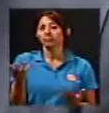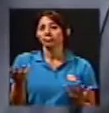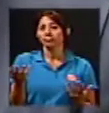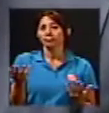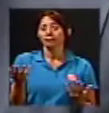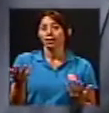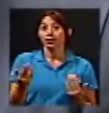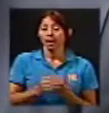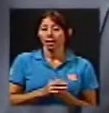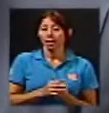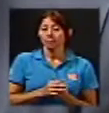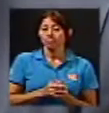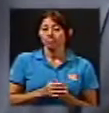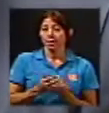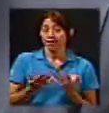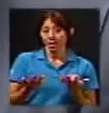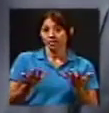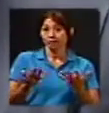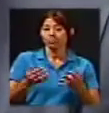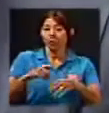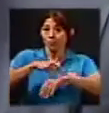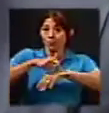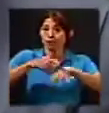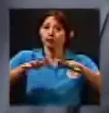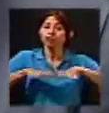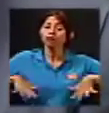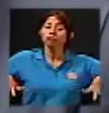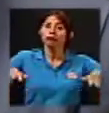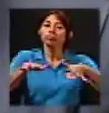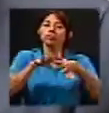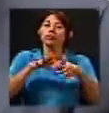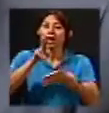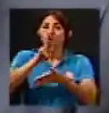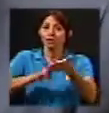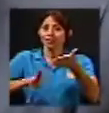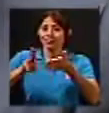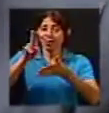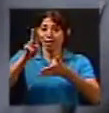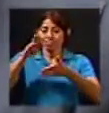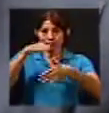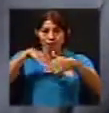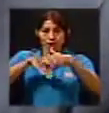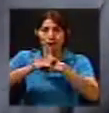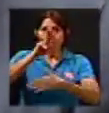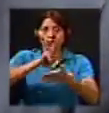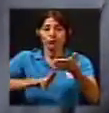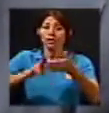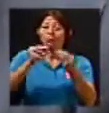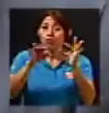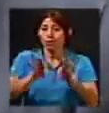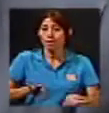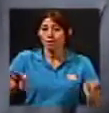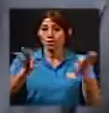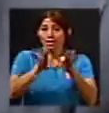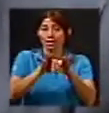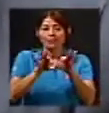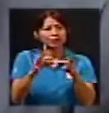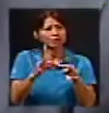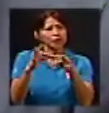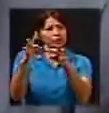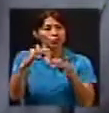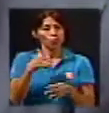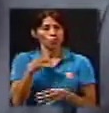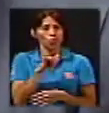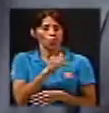el paso por la universidad es muy importante, y más aún cuando uno está en posiciones de dirección de las unidades académicas y